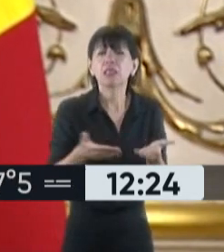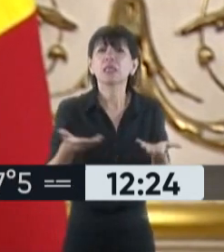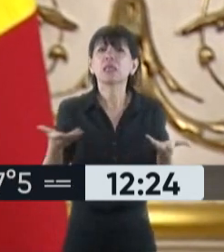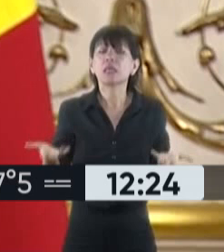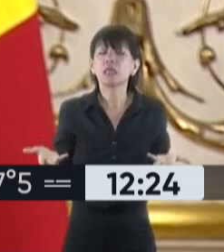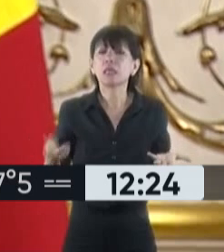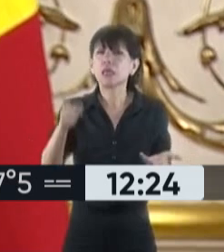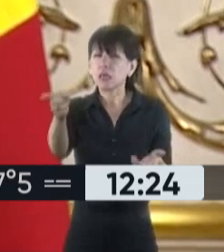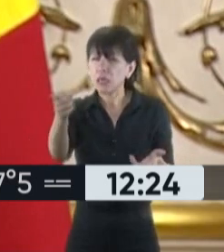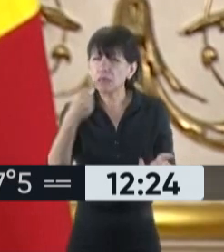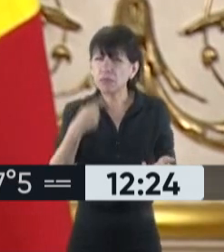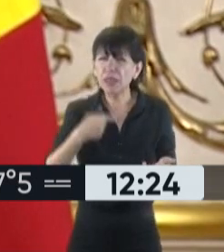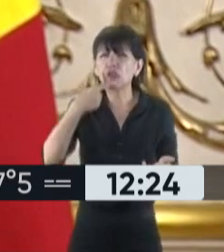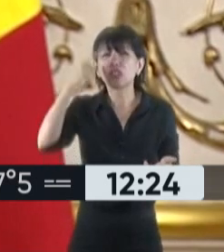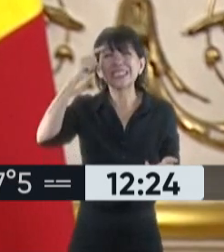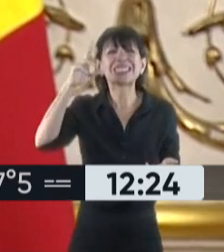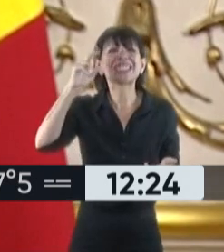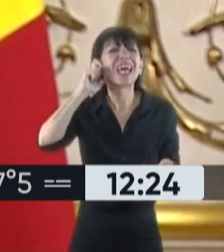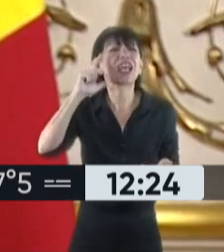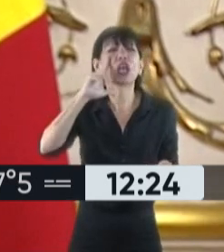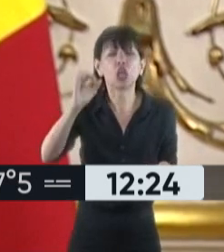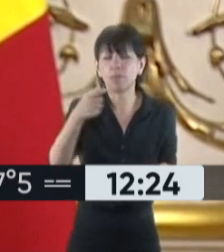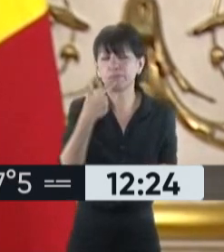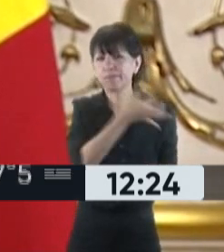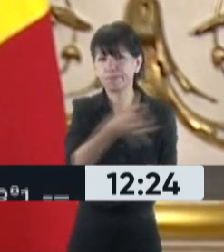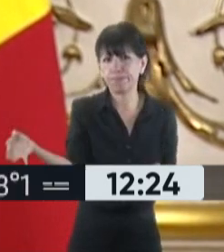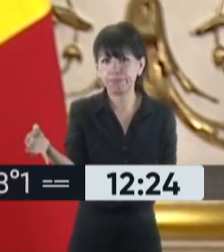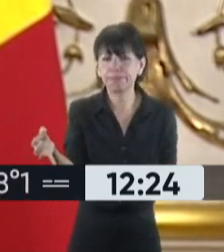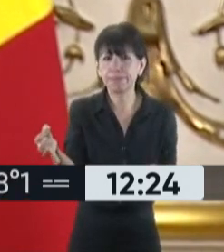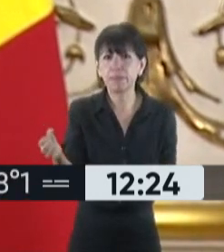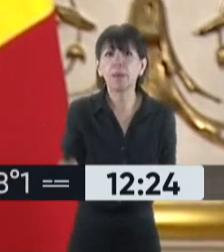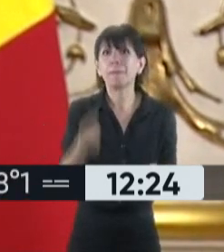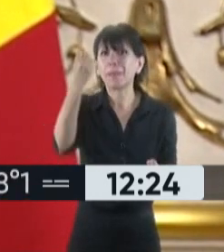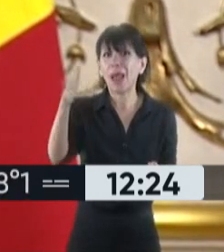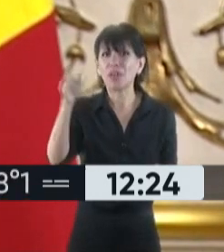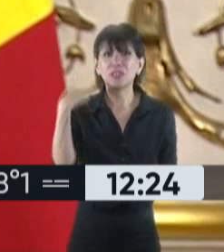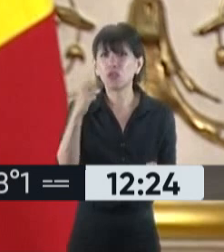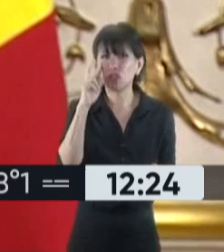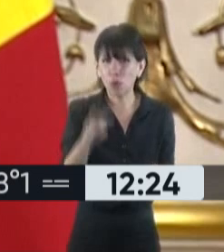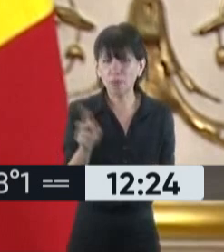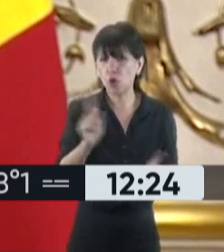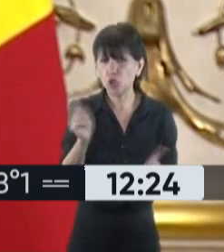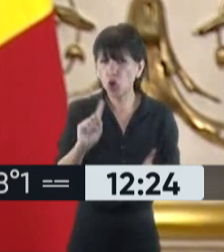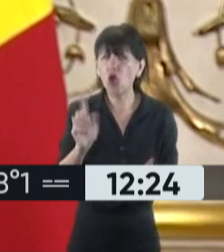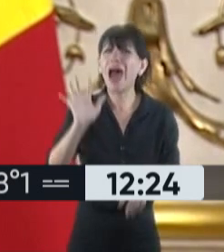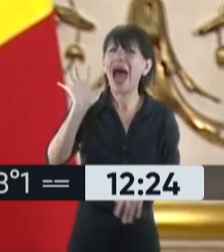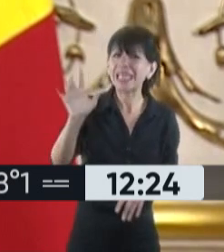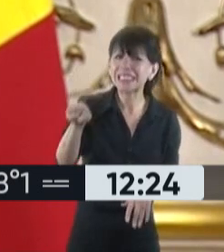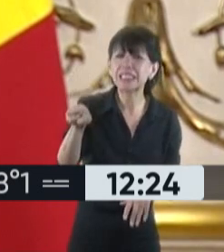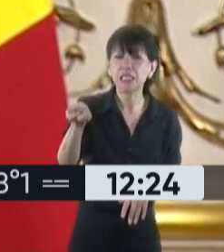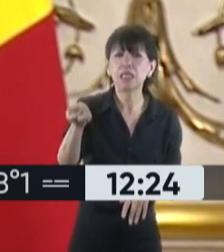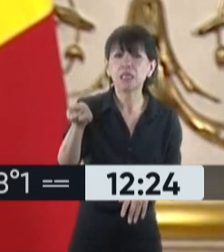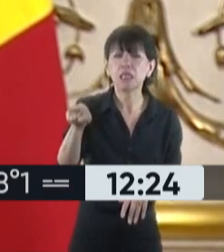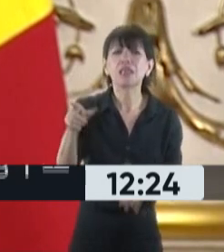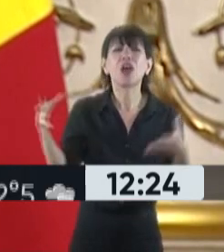lo que dice Sergio Chodos es absolutamente cierto. Y no es la primera vez que lo vemos. Es una práctica permanente de